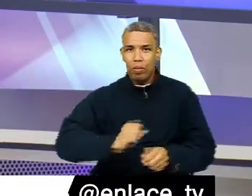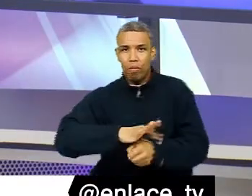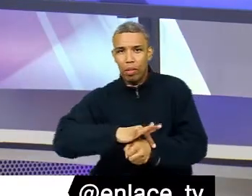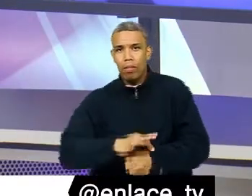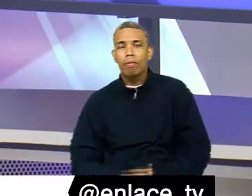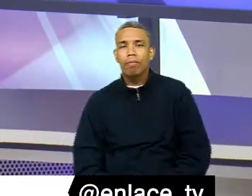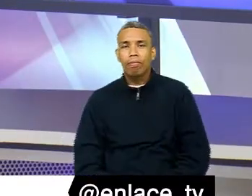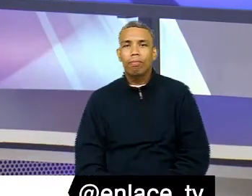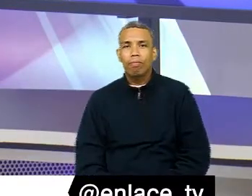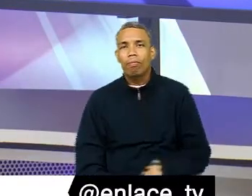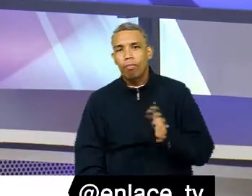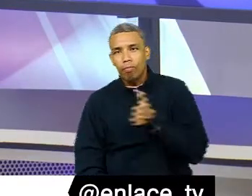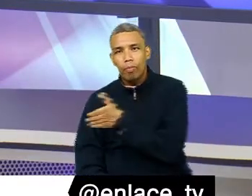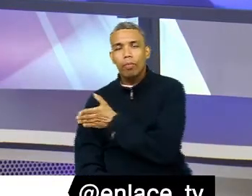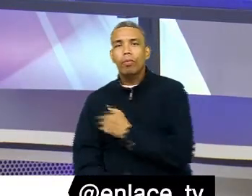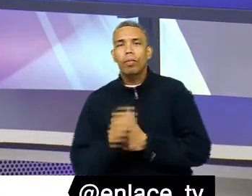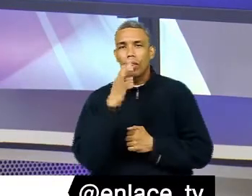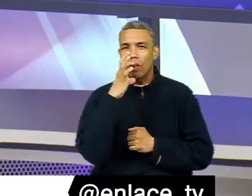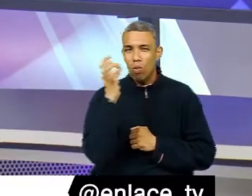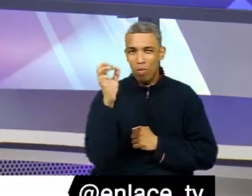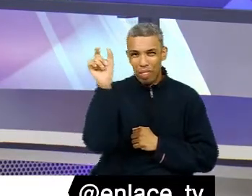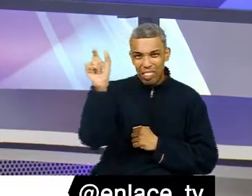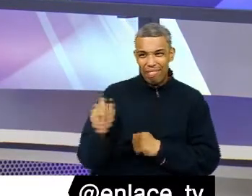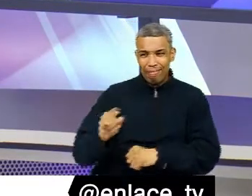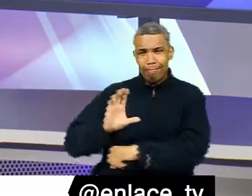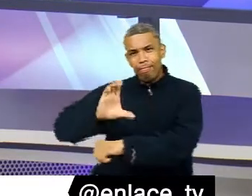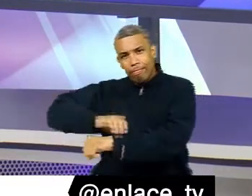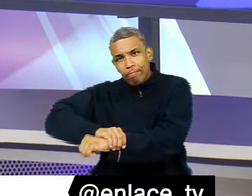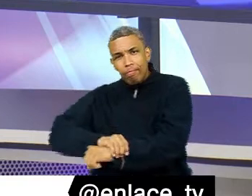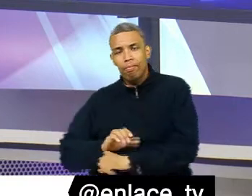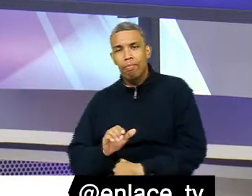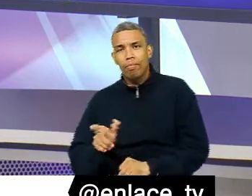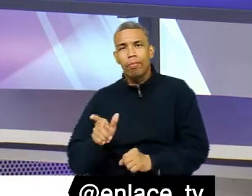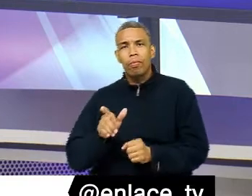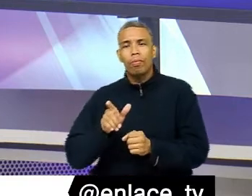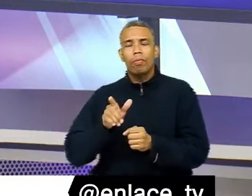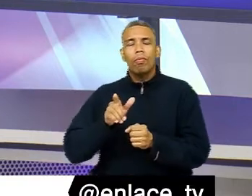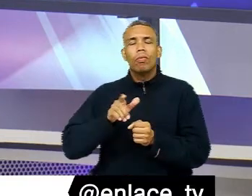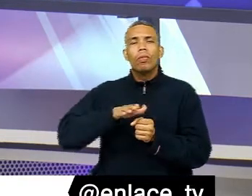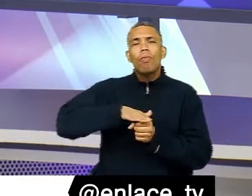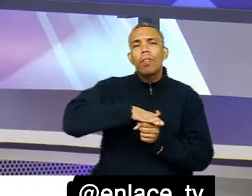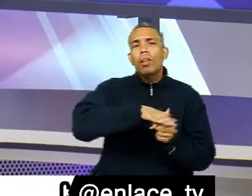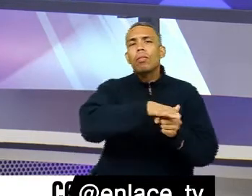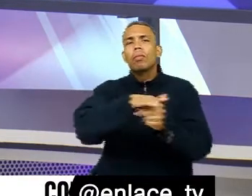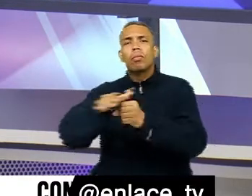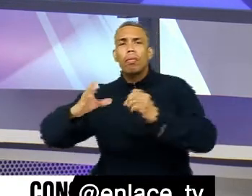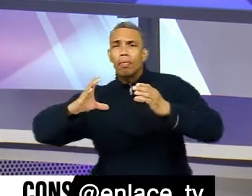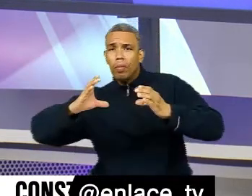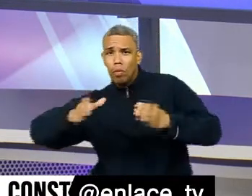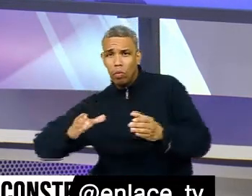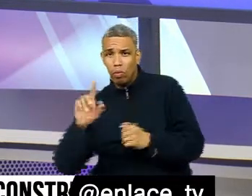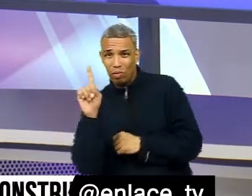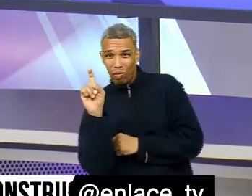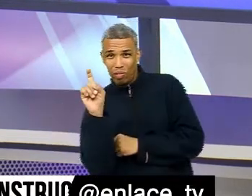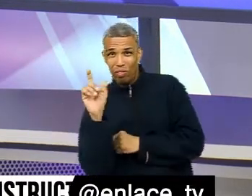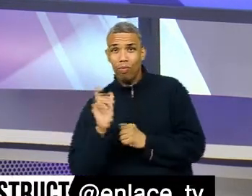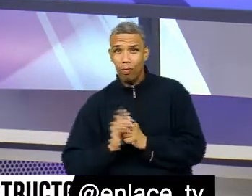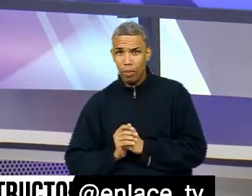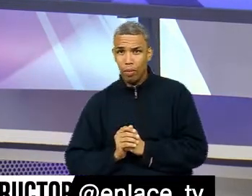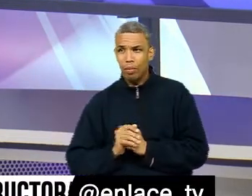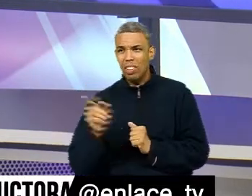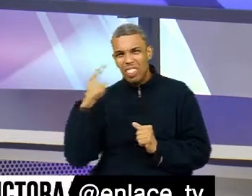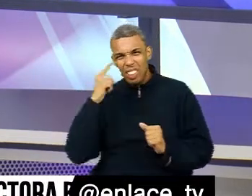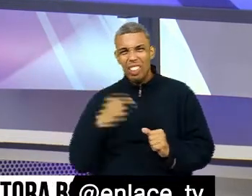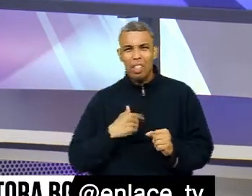Entre tanto, un hombre fue capturado por el delito de receptación en la comuna 6 de la ciudad, momentos en que transportaba 5 llantas de